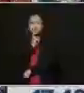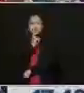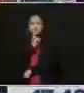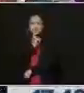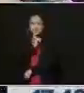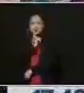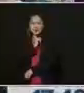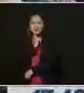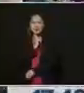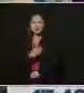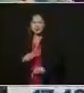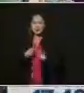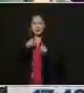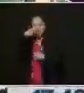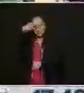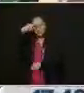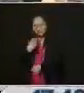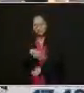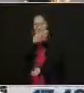mexicanas, mexicanos,